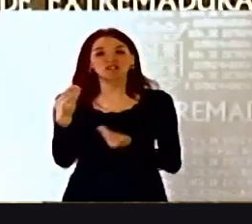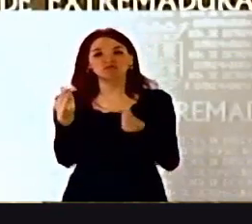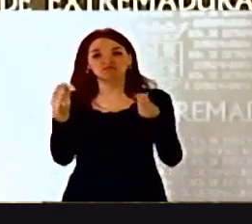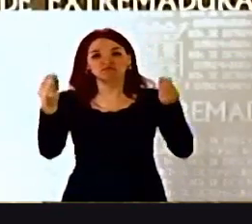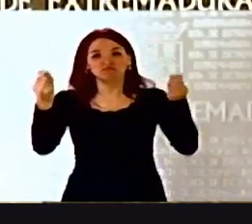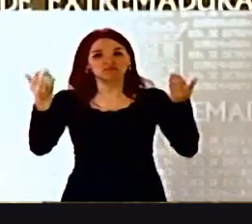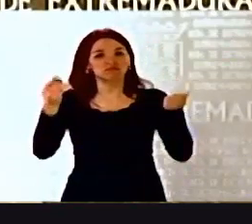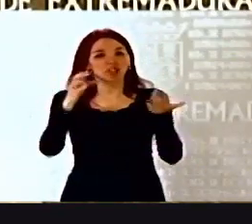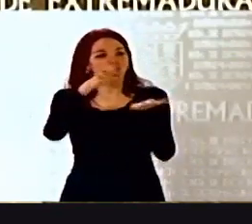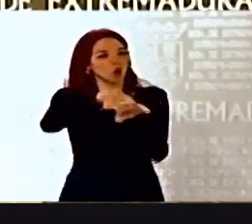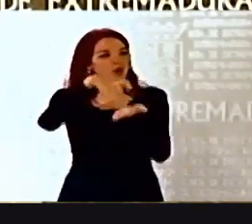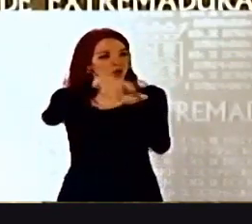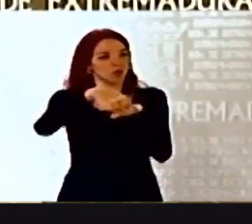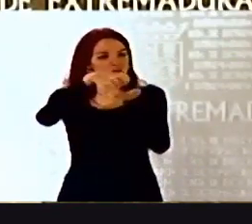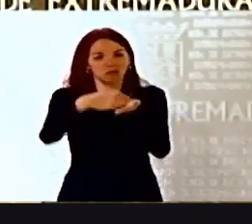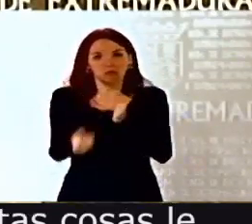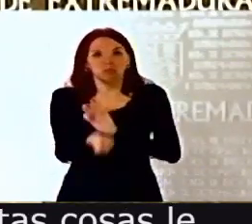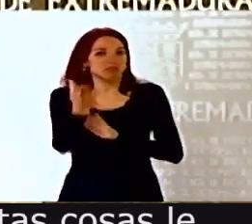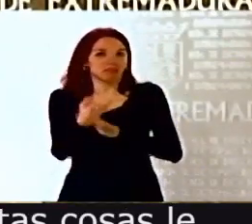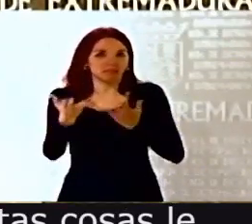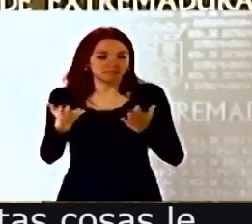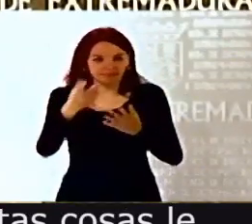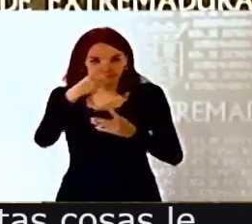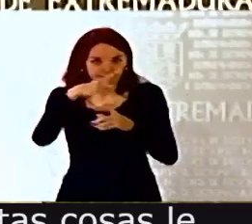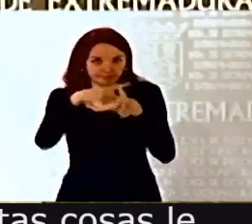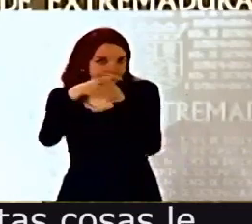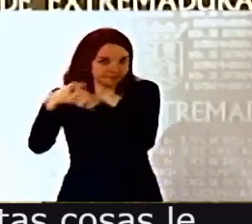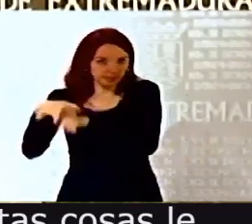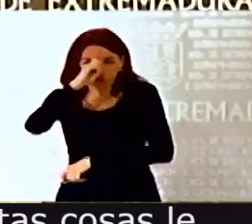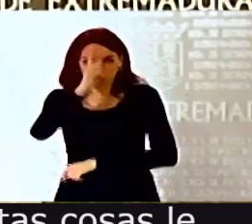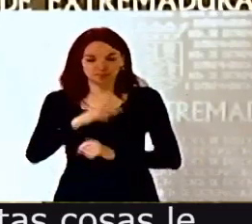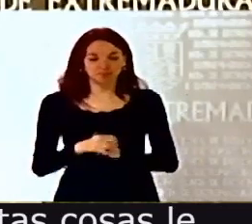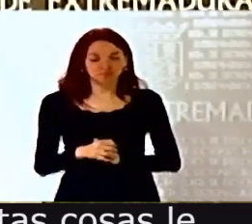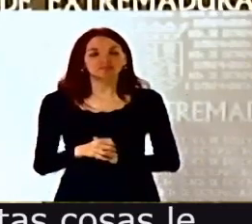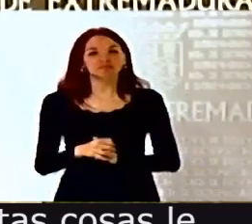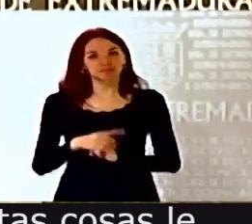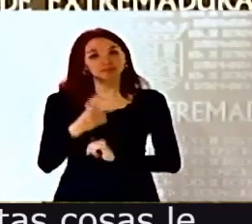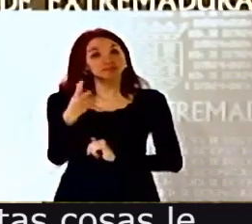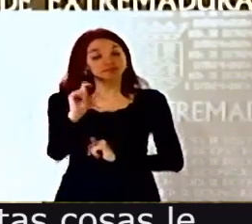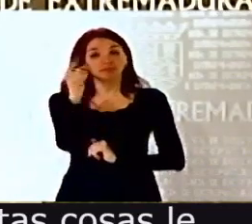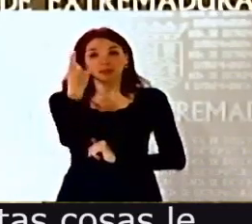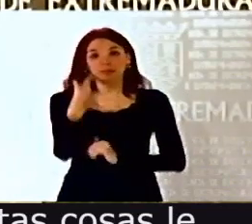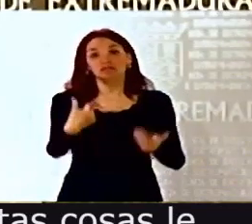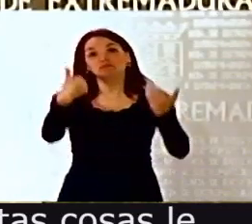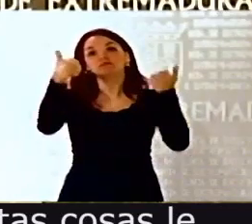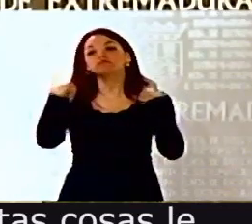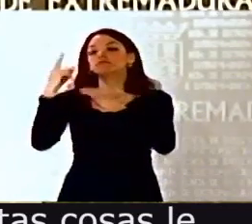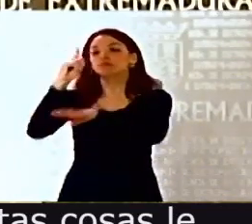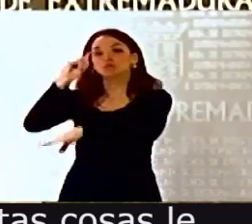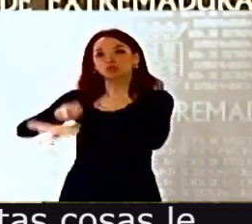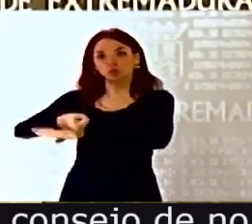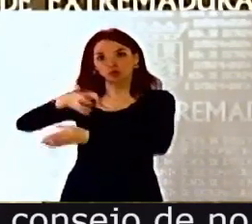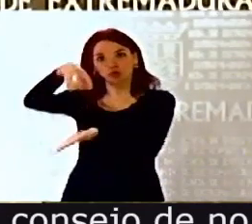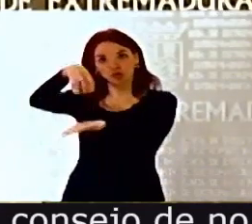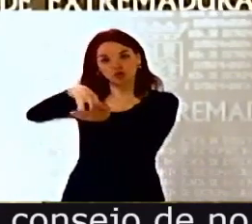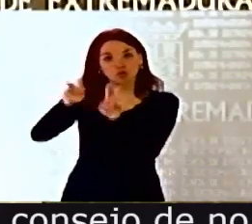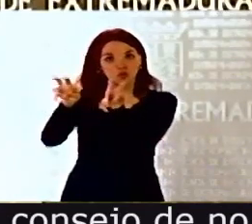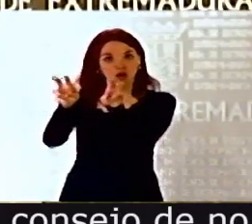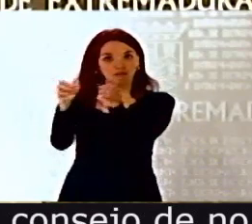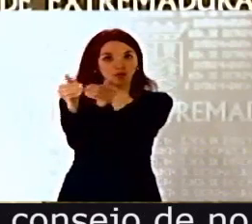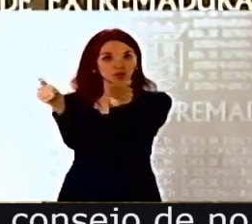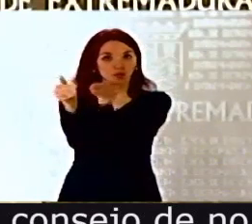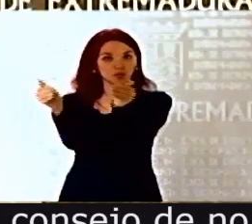y organillos. Ahora se ha creado el Consejo de no sé qué, el Observatorio de no sé cuánto. El primer encargo que le vamos a hacer al nuevo Consejo de Convivencia